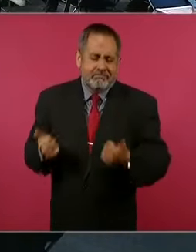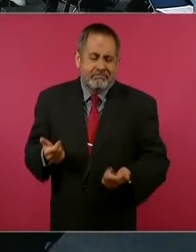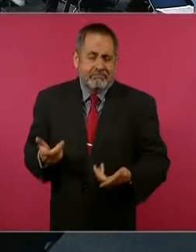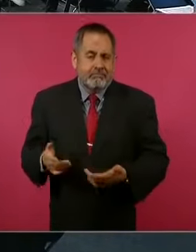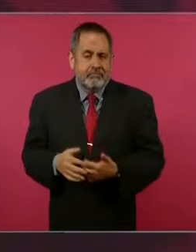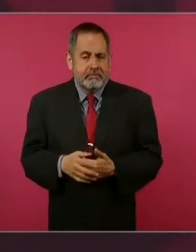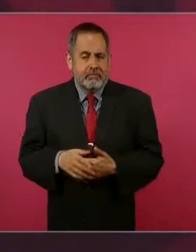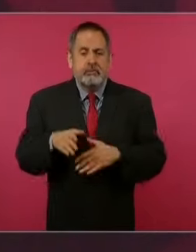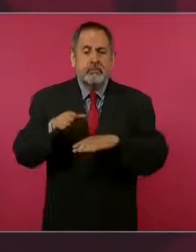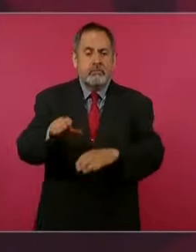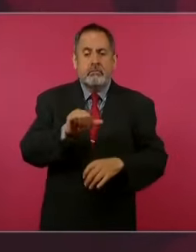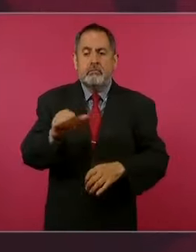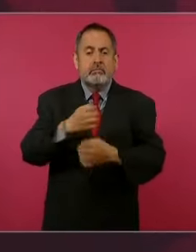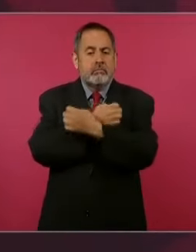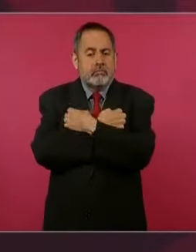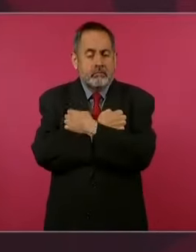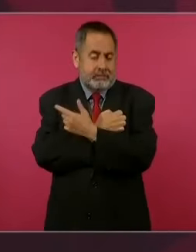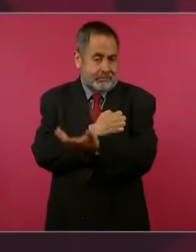de lo educativo, si